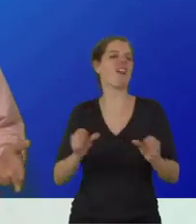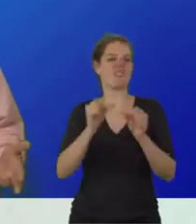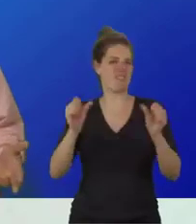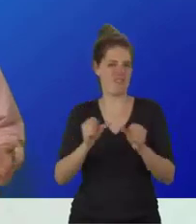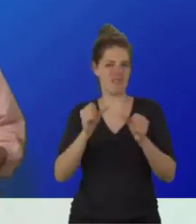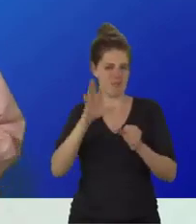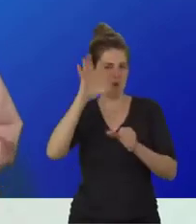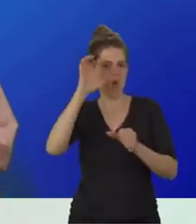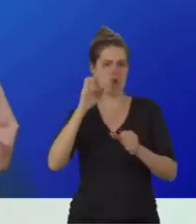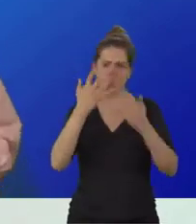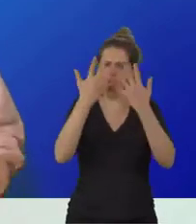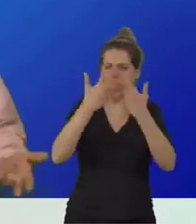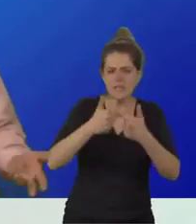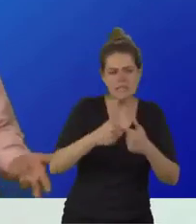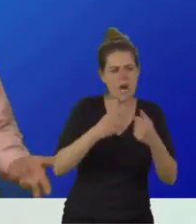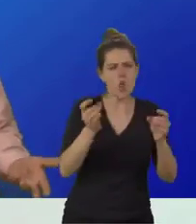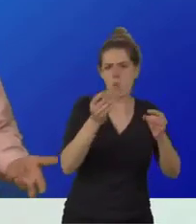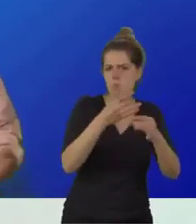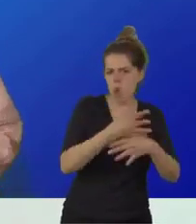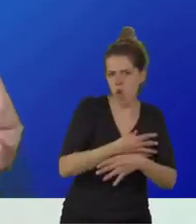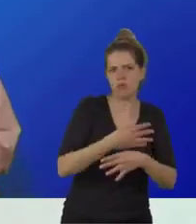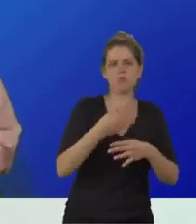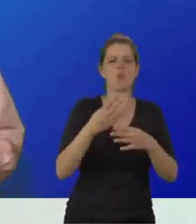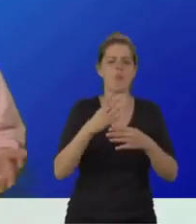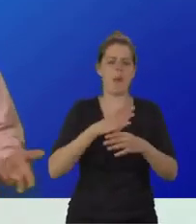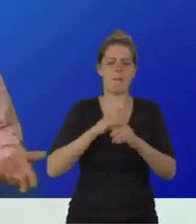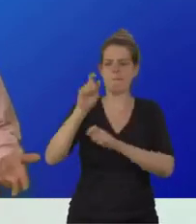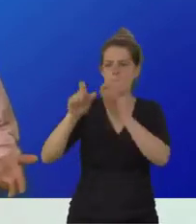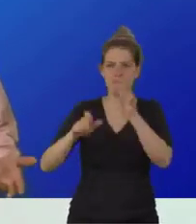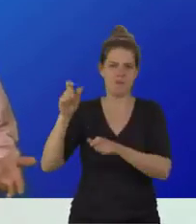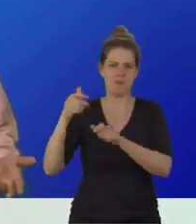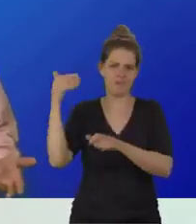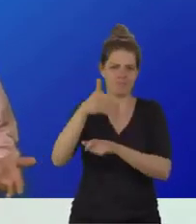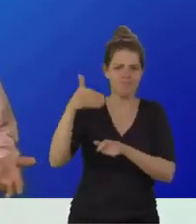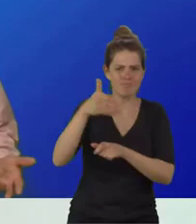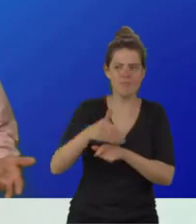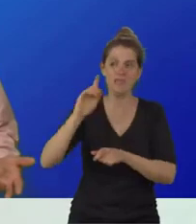habíamos organizado, que estaba todo el evento organizado, había gente